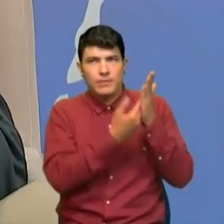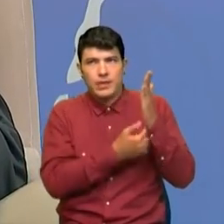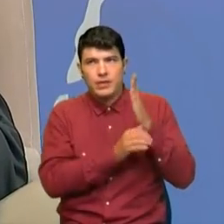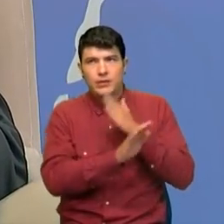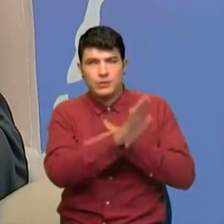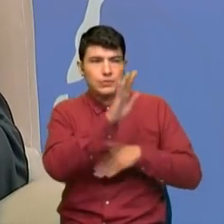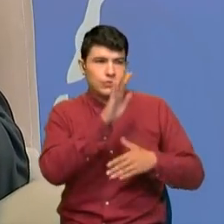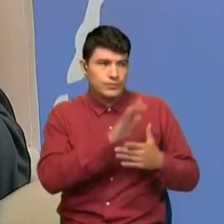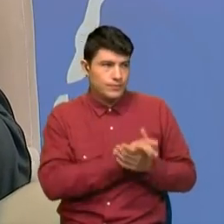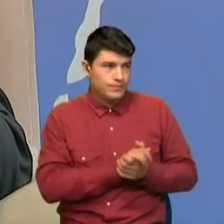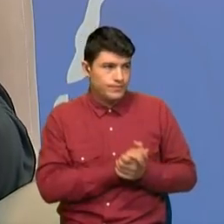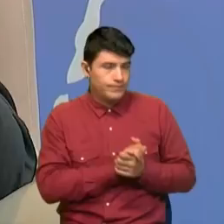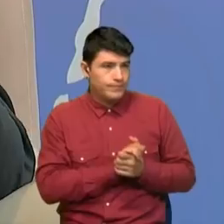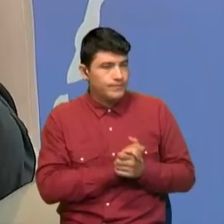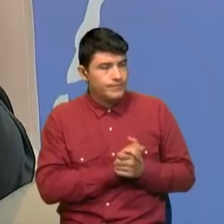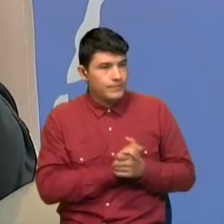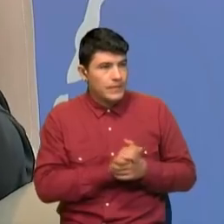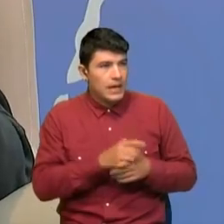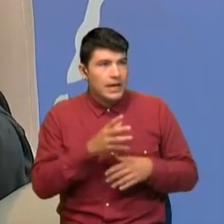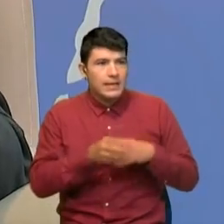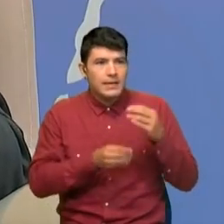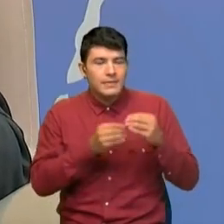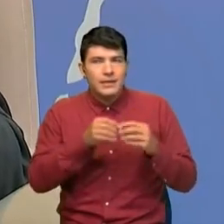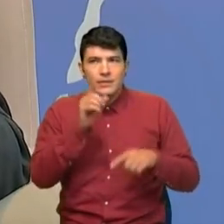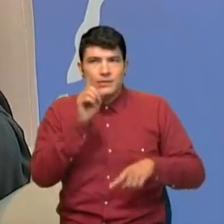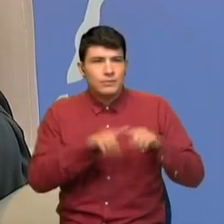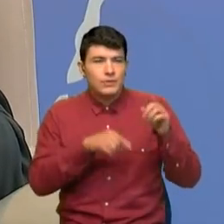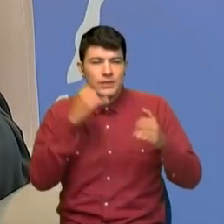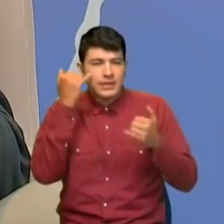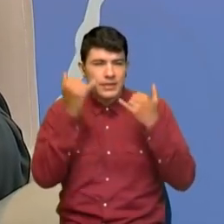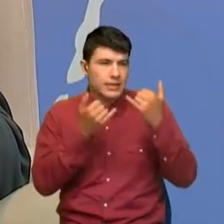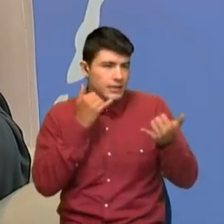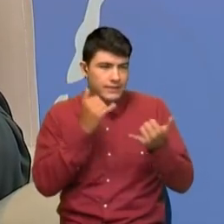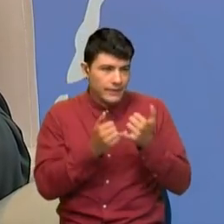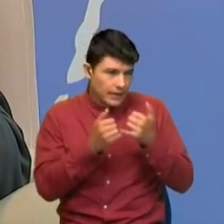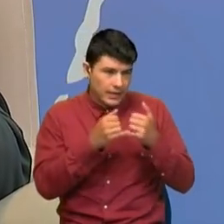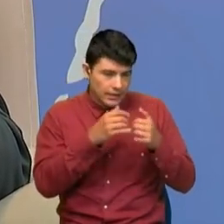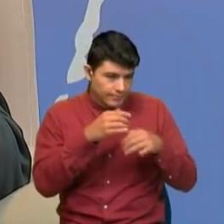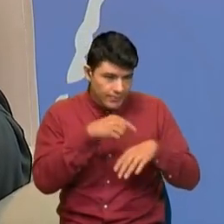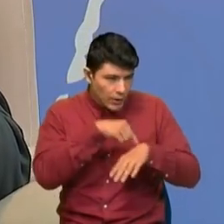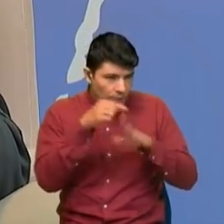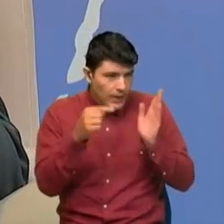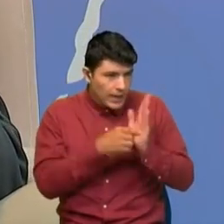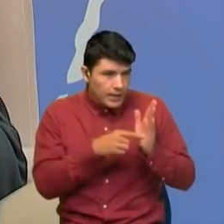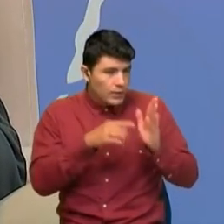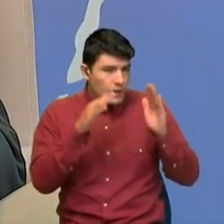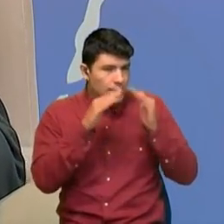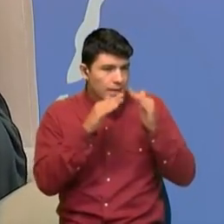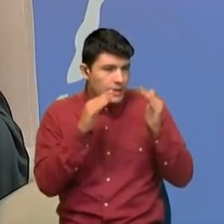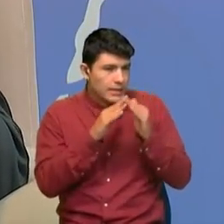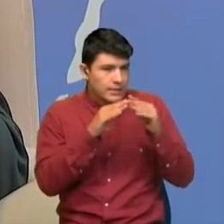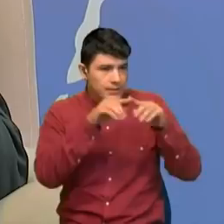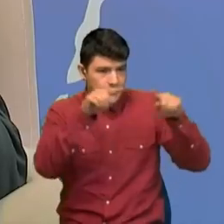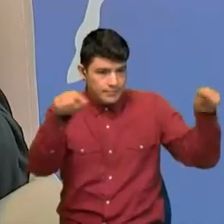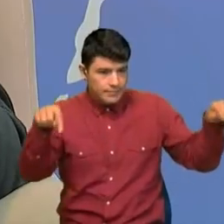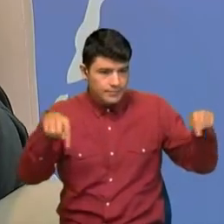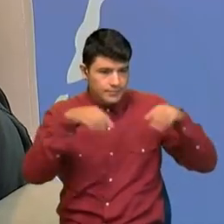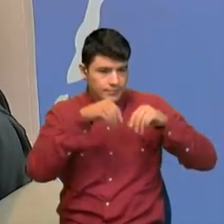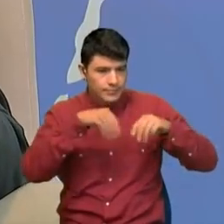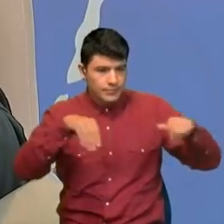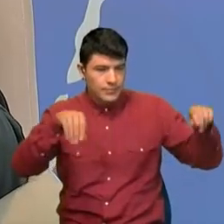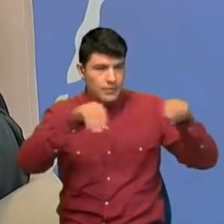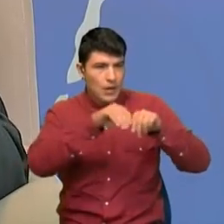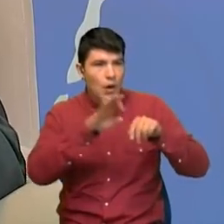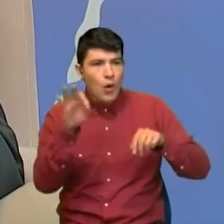en este sentido y no se puede identificar totalmente el inmueble como tal, o este inmueble hace parte de